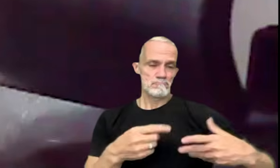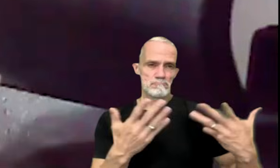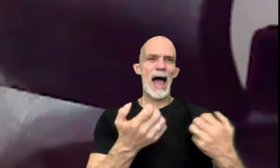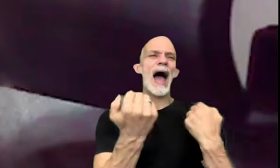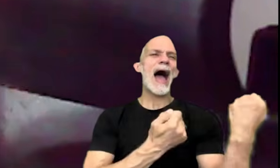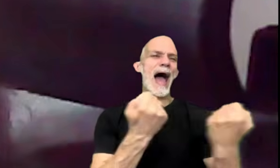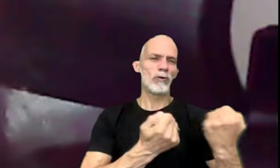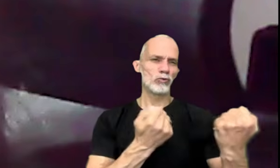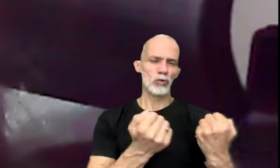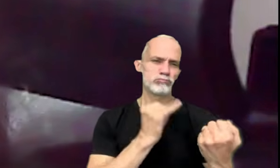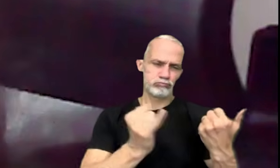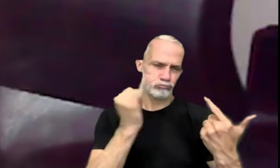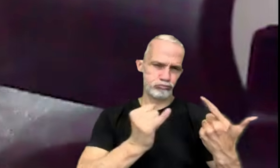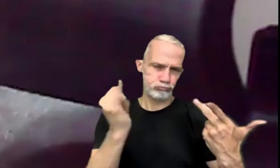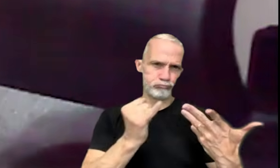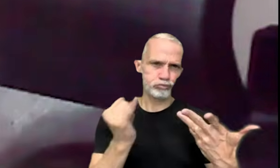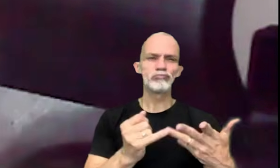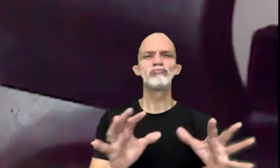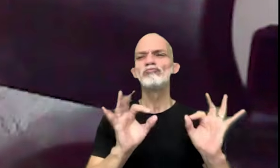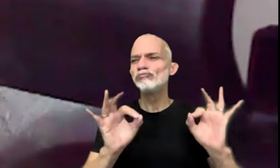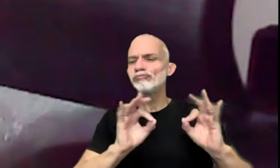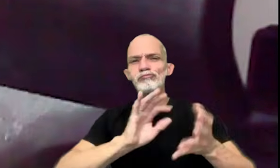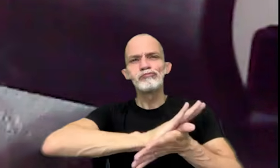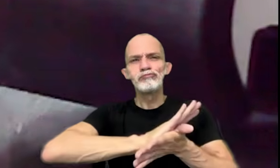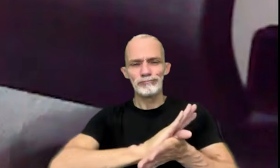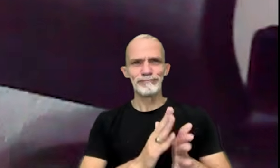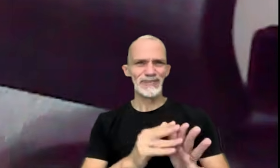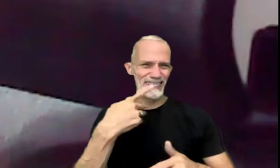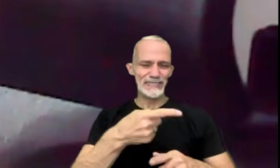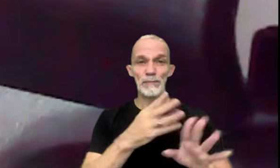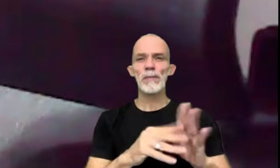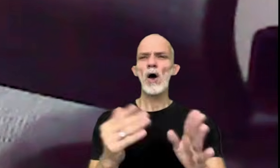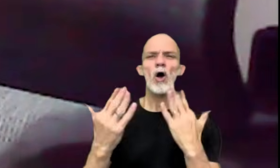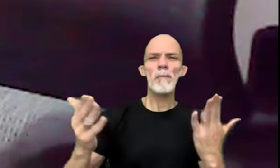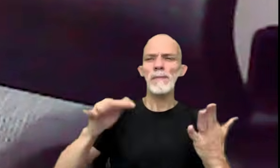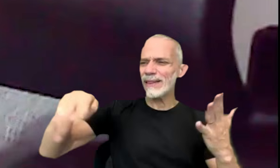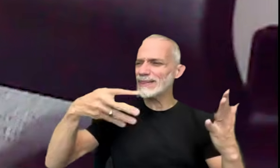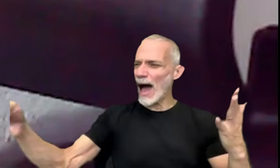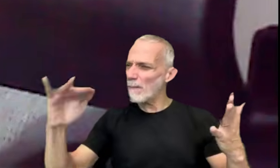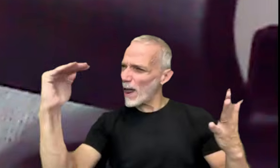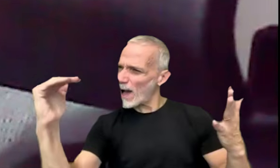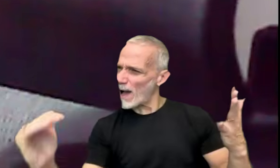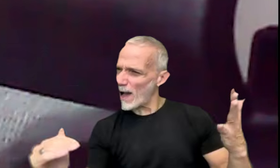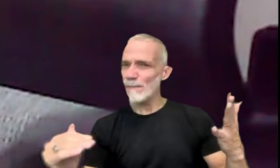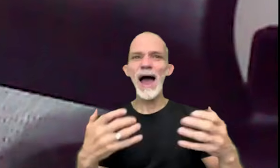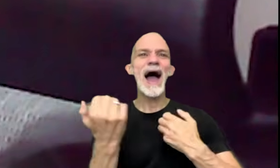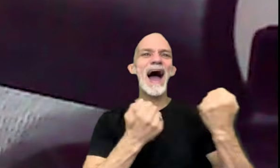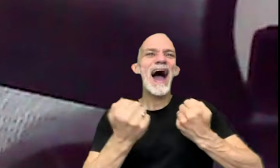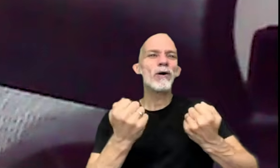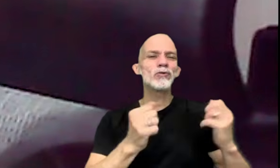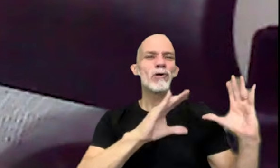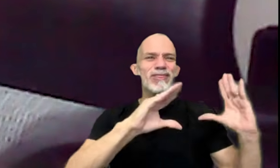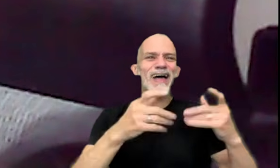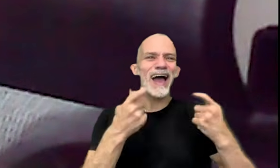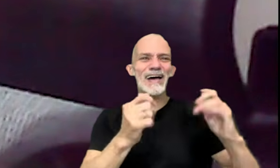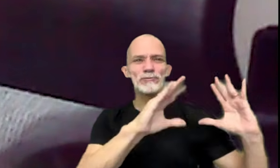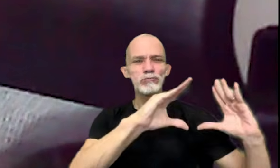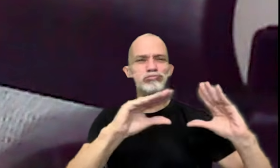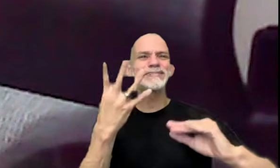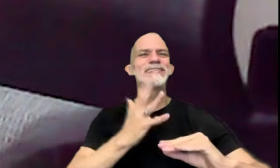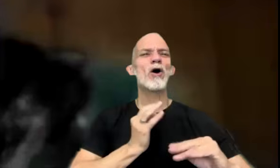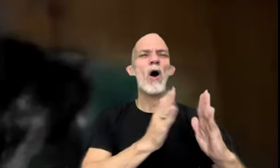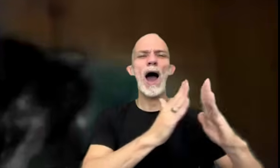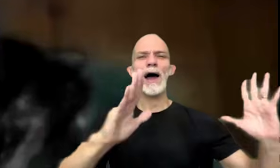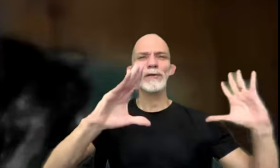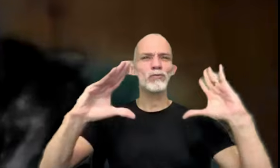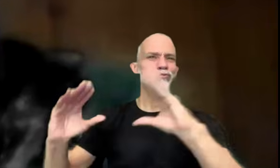sea, el auto vos lo informás siempre y ponés totalmente amortizado, pero vos lo comparás con tabla, viste que el auto vos lo amortizás Sí, en 5